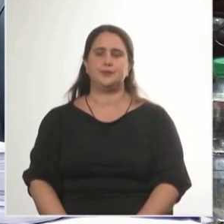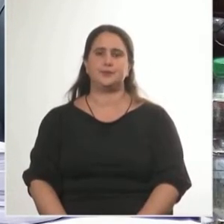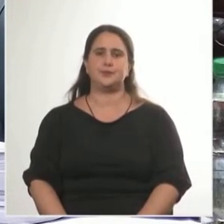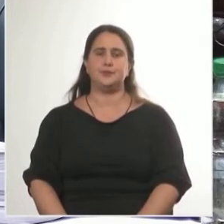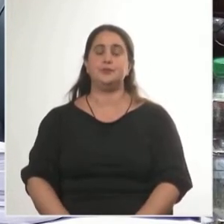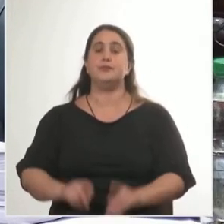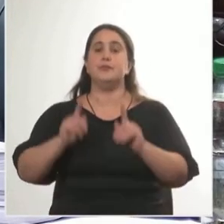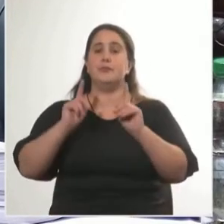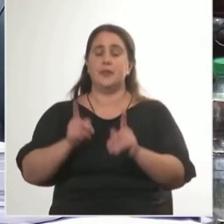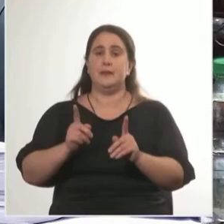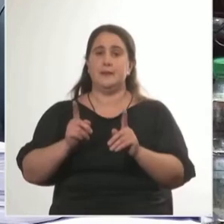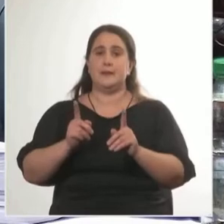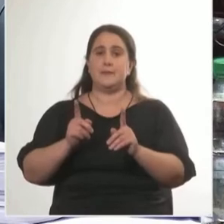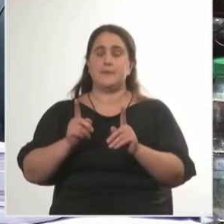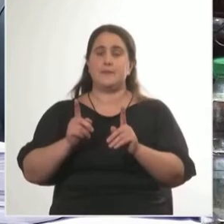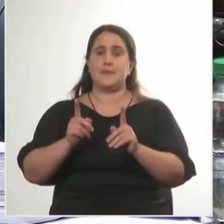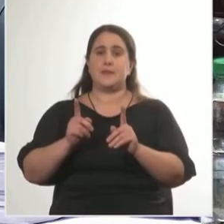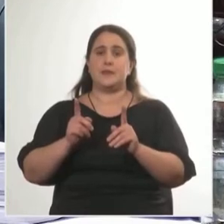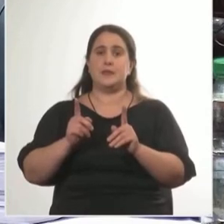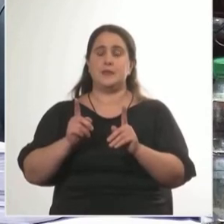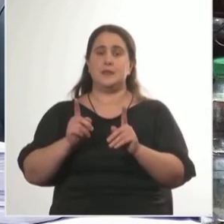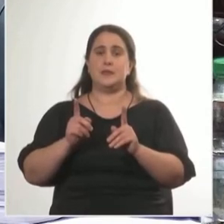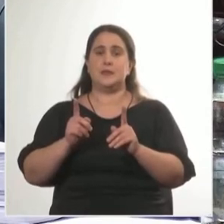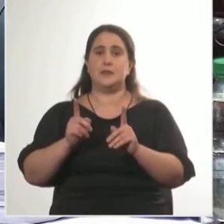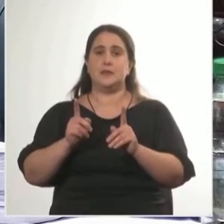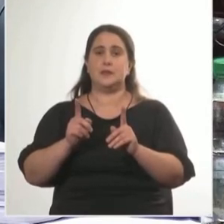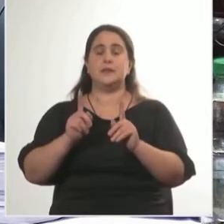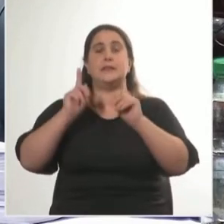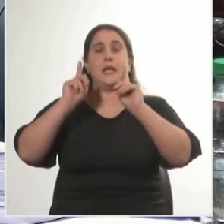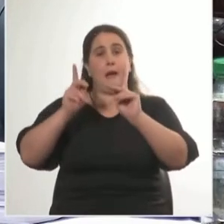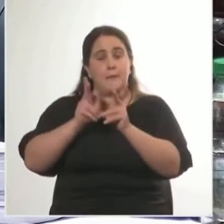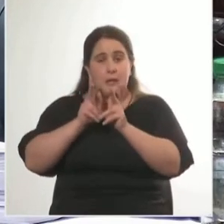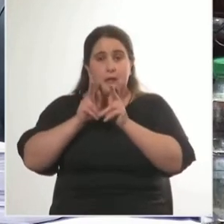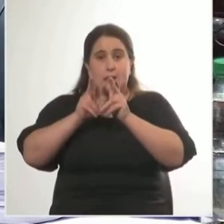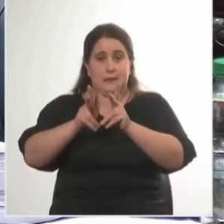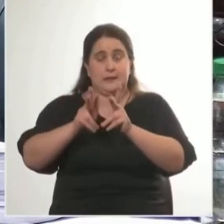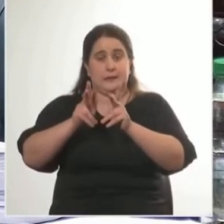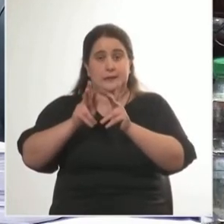Hay que plantear también